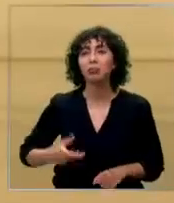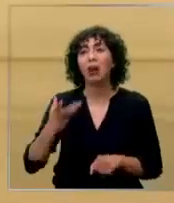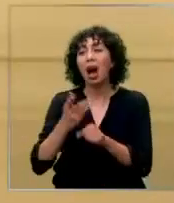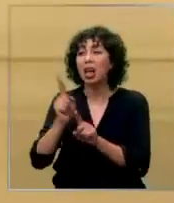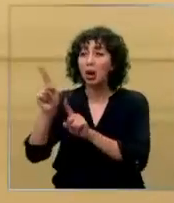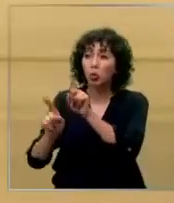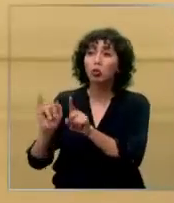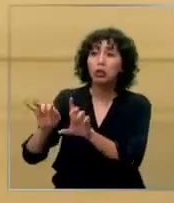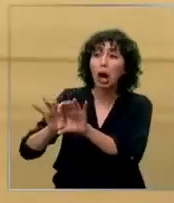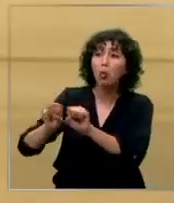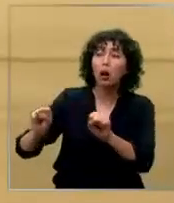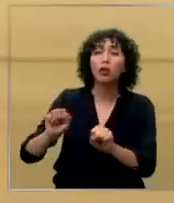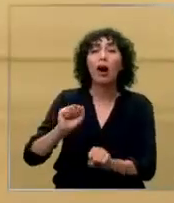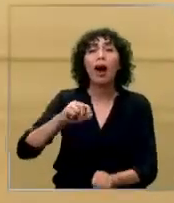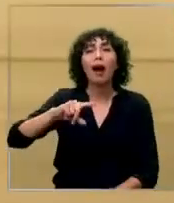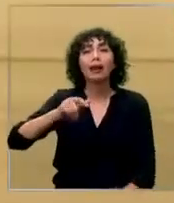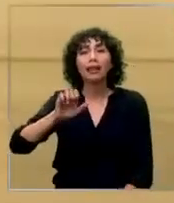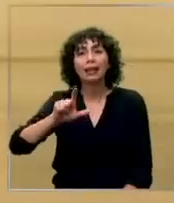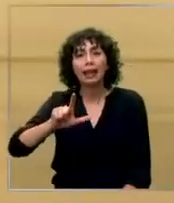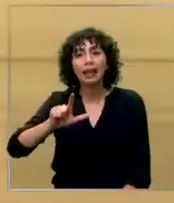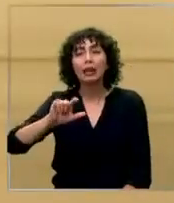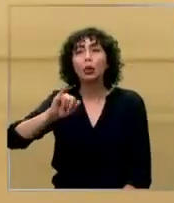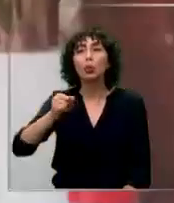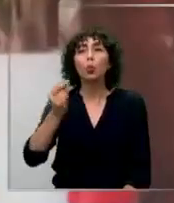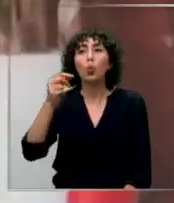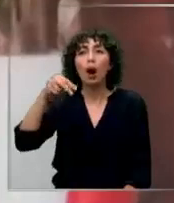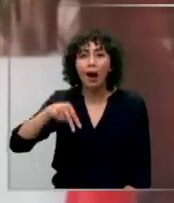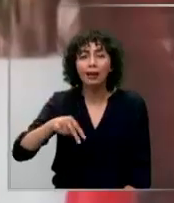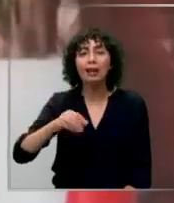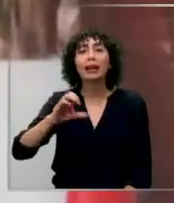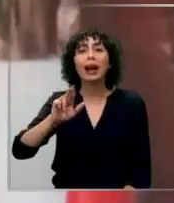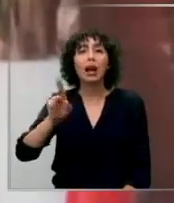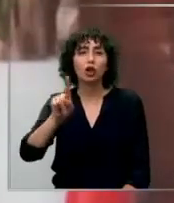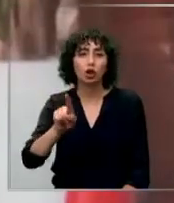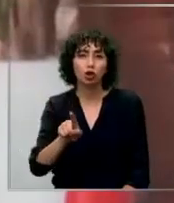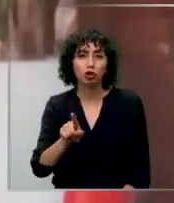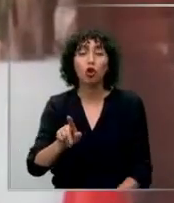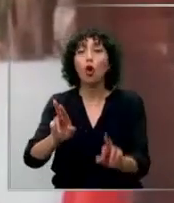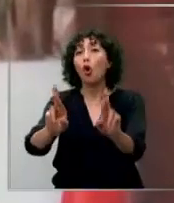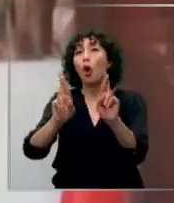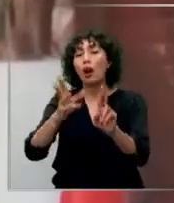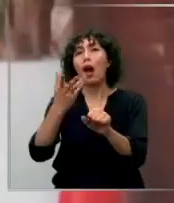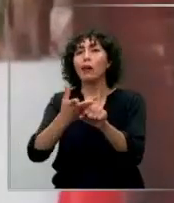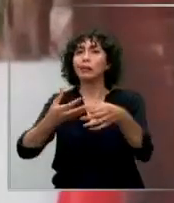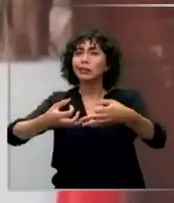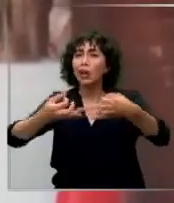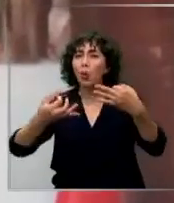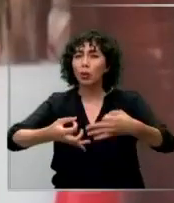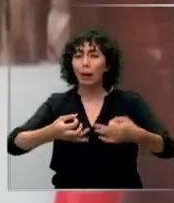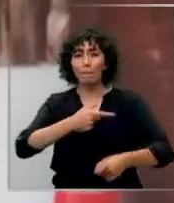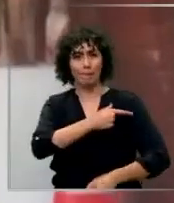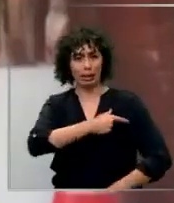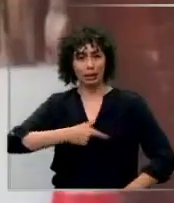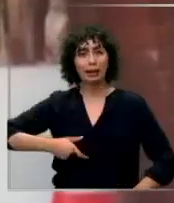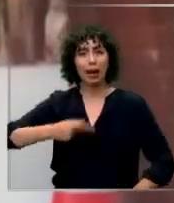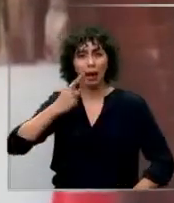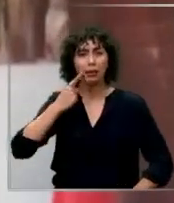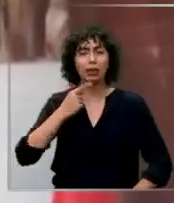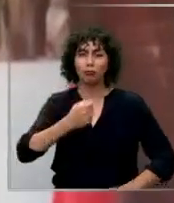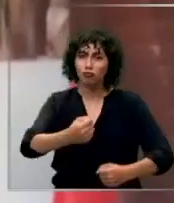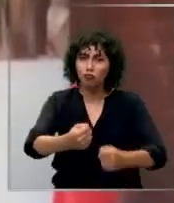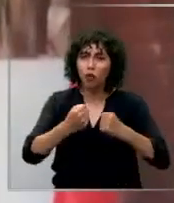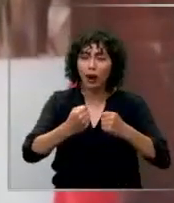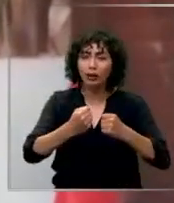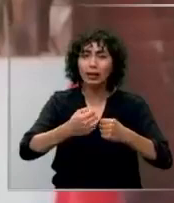otros. Ángel Valencia, Juan Agustín Meléndez, Carlos Palma. Ojalá haya convicción en el presidente fuertemente, pero